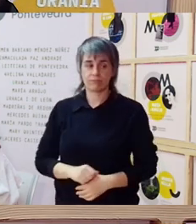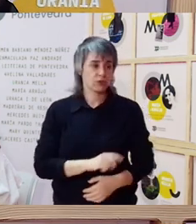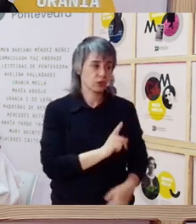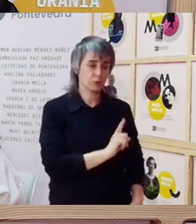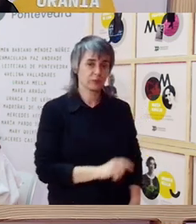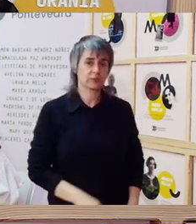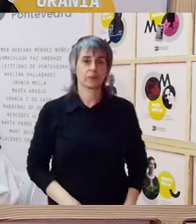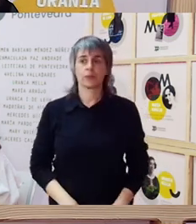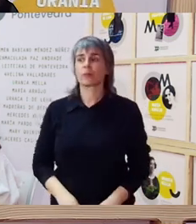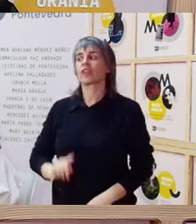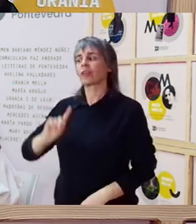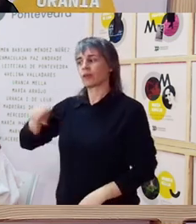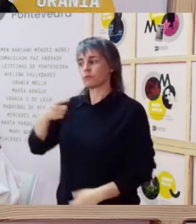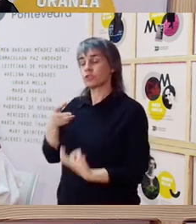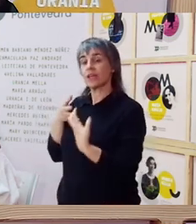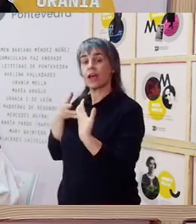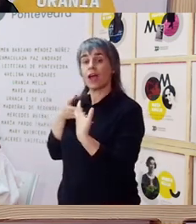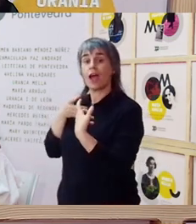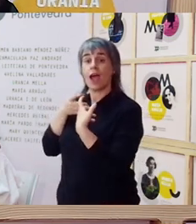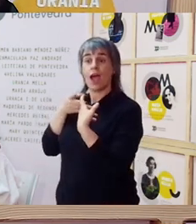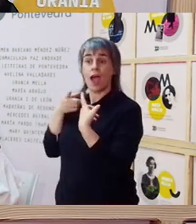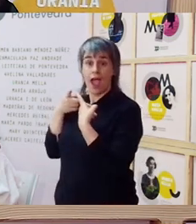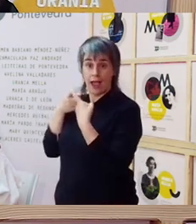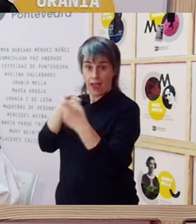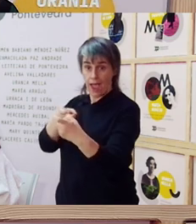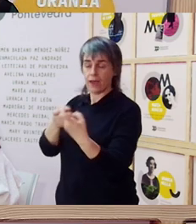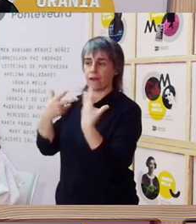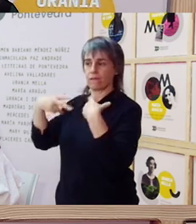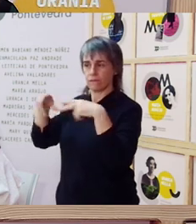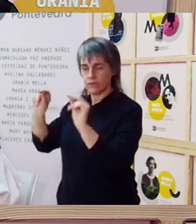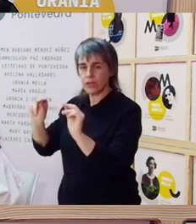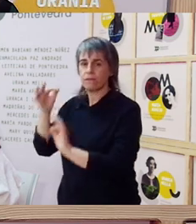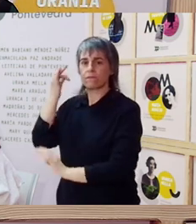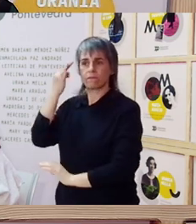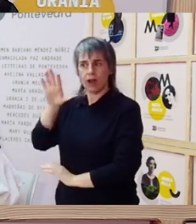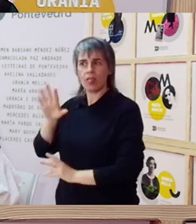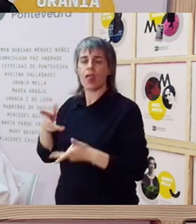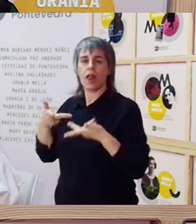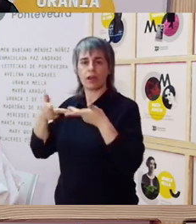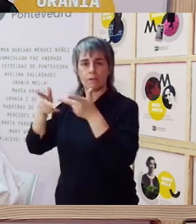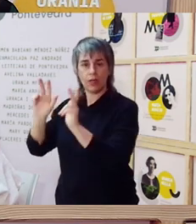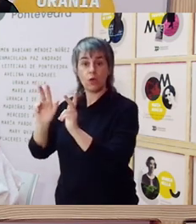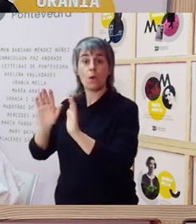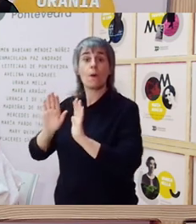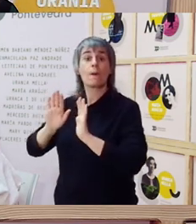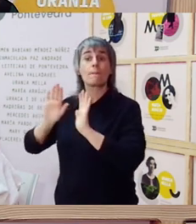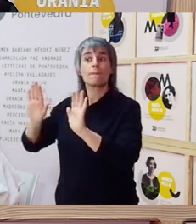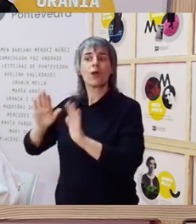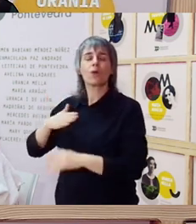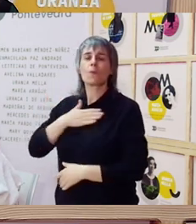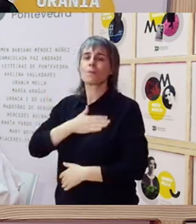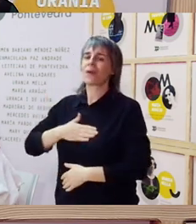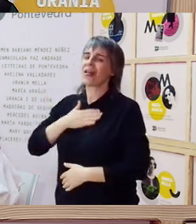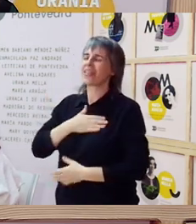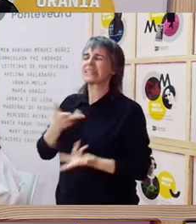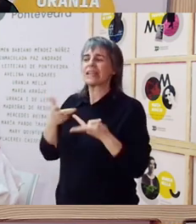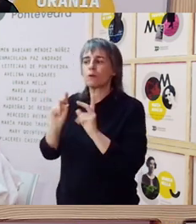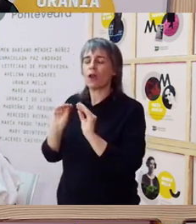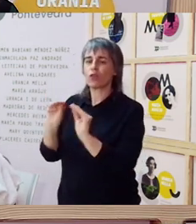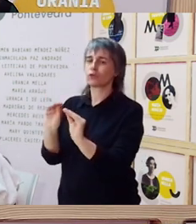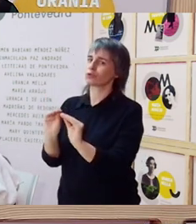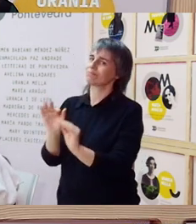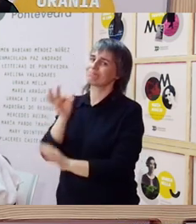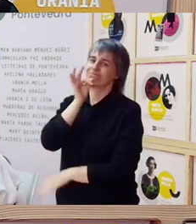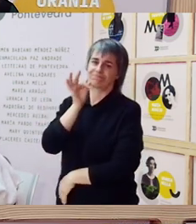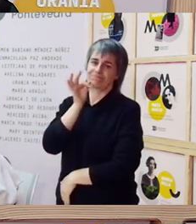Acaba a guerra, a liberación en Francia, pero a liberación de, placer, de placeres aínda non chegaba. Tivo que quedar